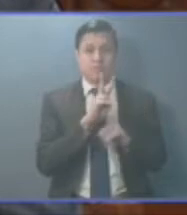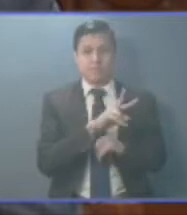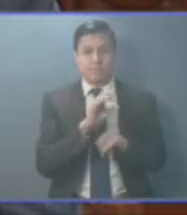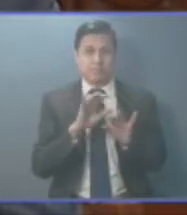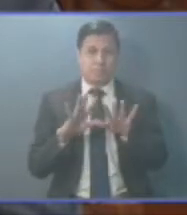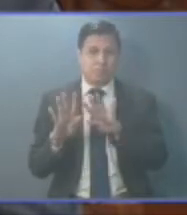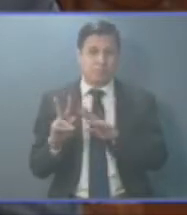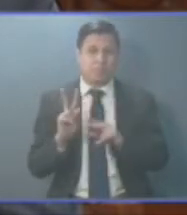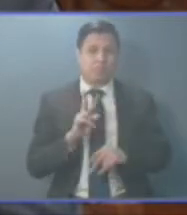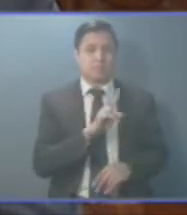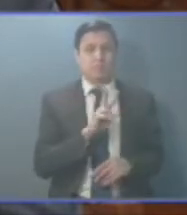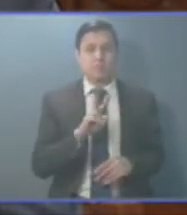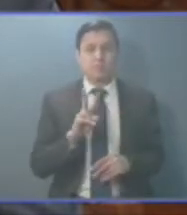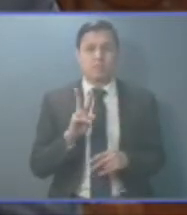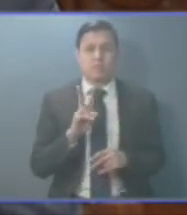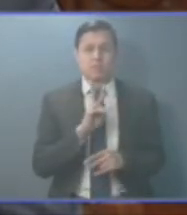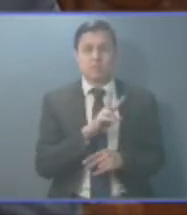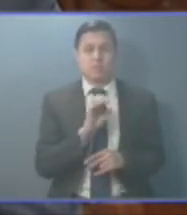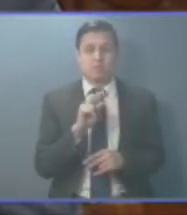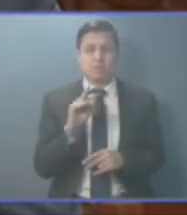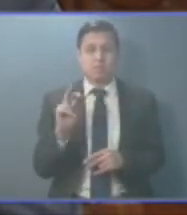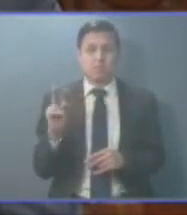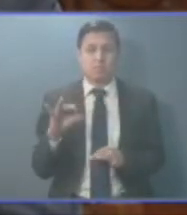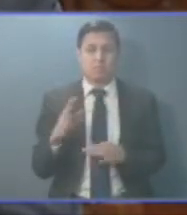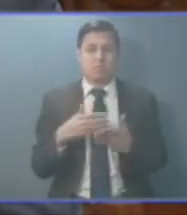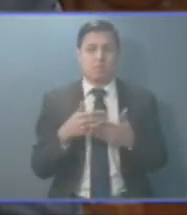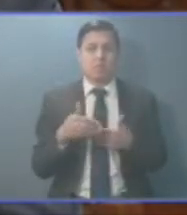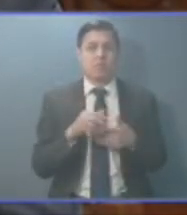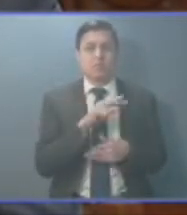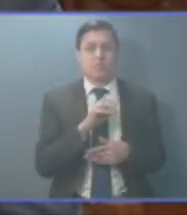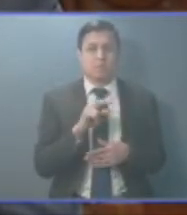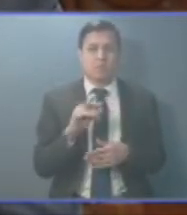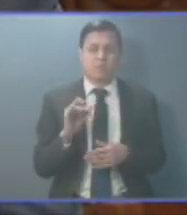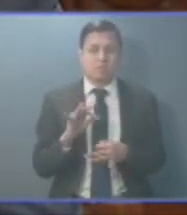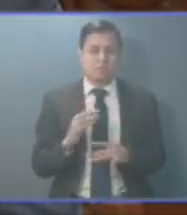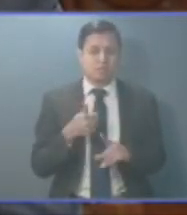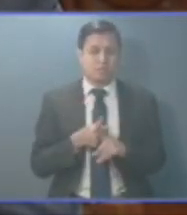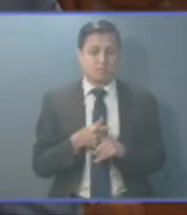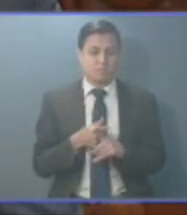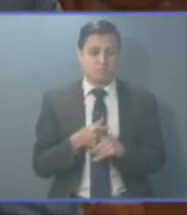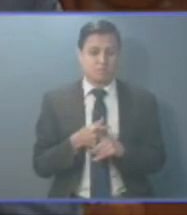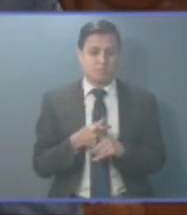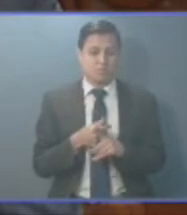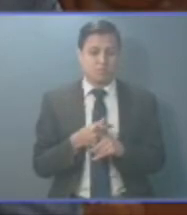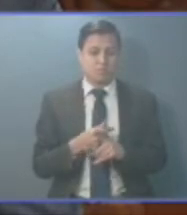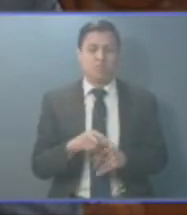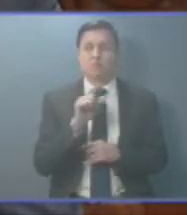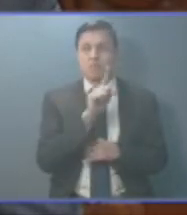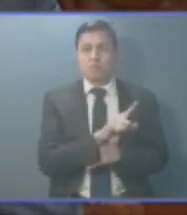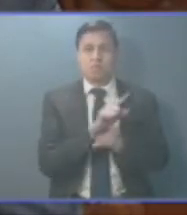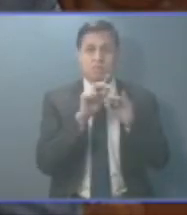2019-2022 celebrada el 6 de abril de 2020 asciende a la cantidad de